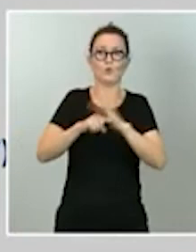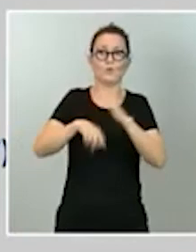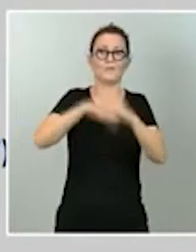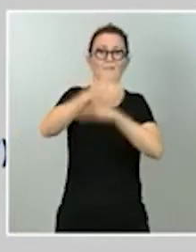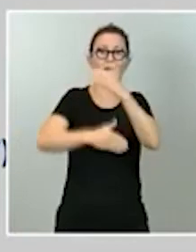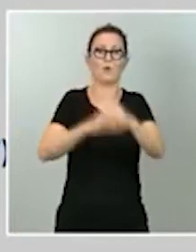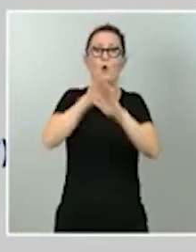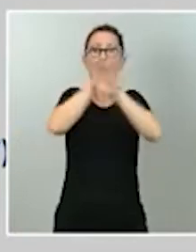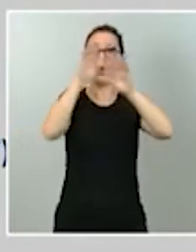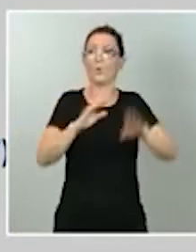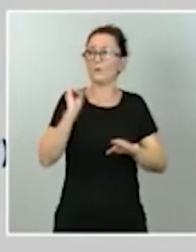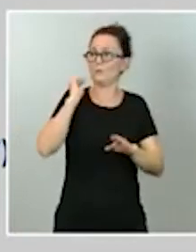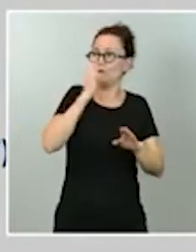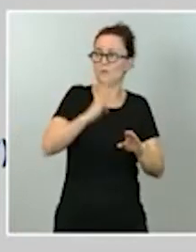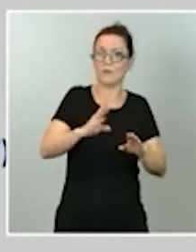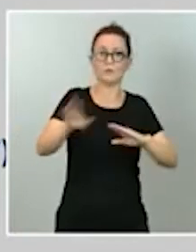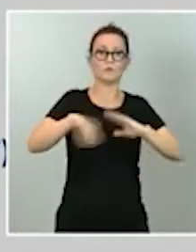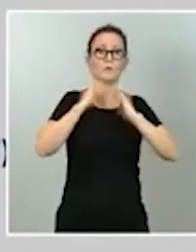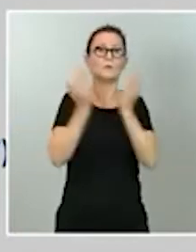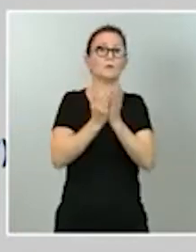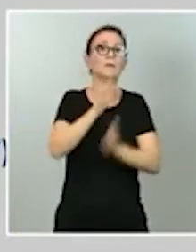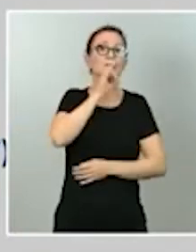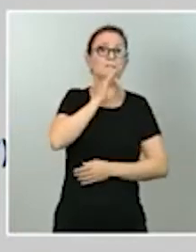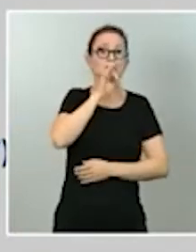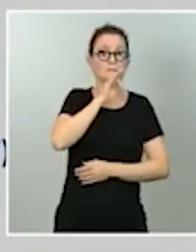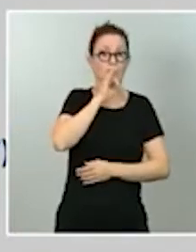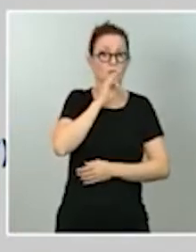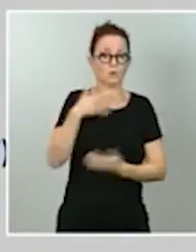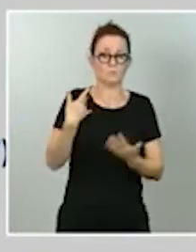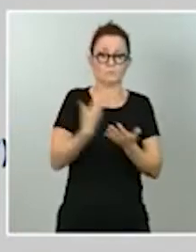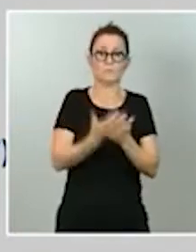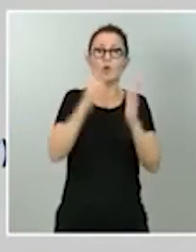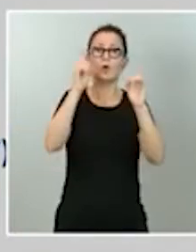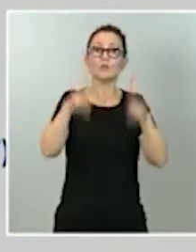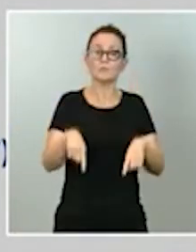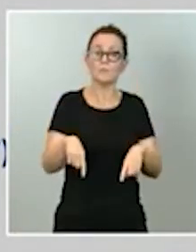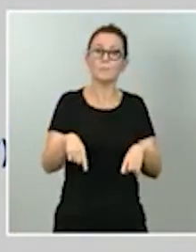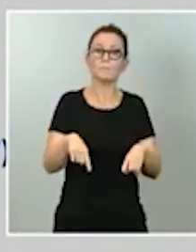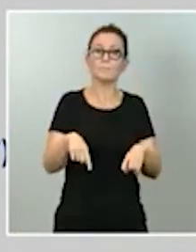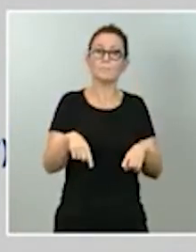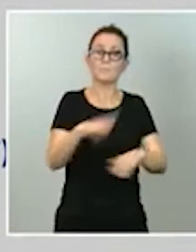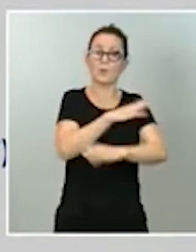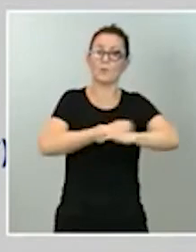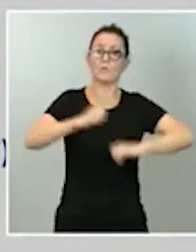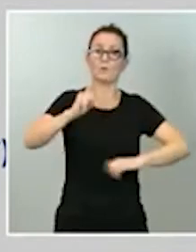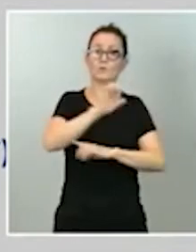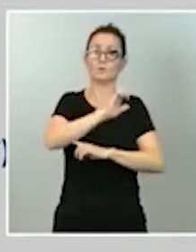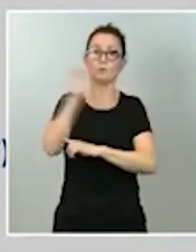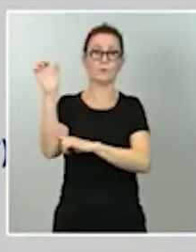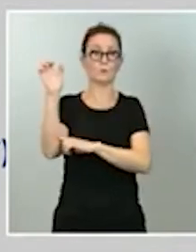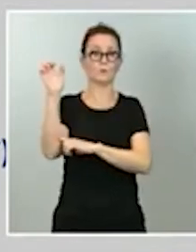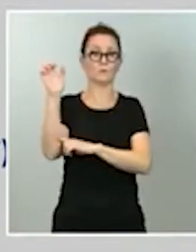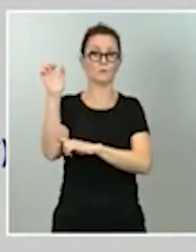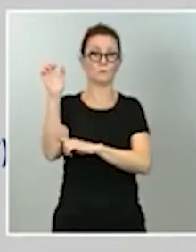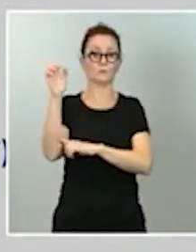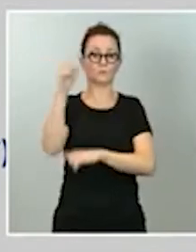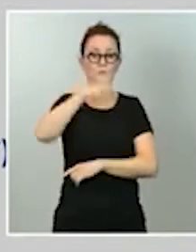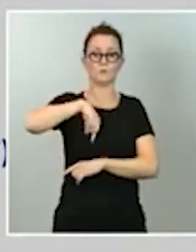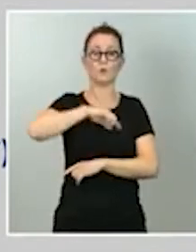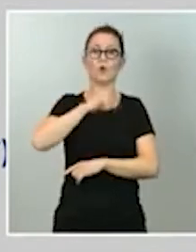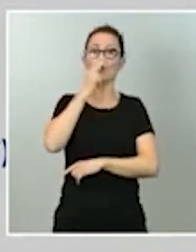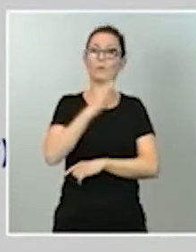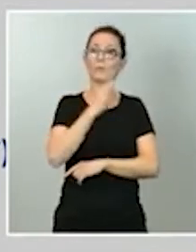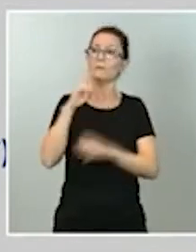parte de los fondos europeos de la primera anualidad de los fondos europeos que comprometimos con europa